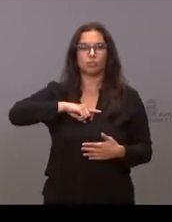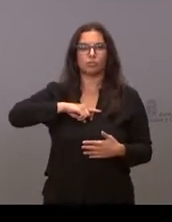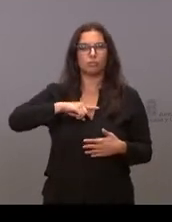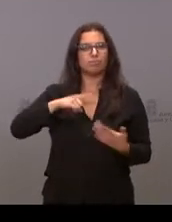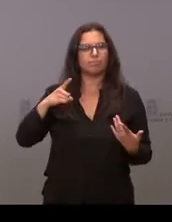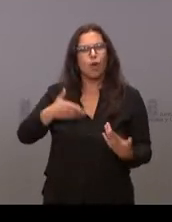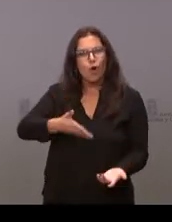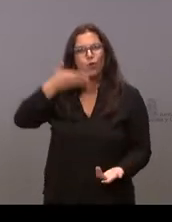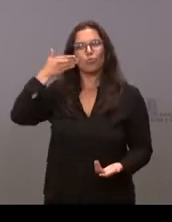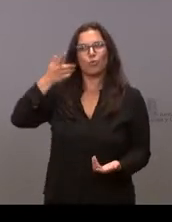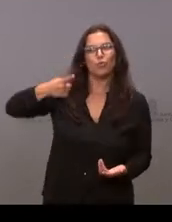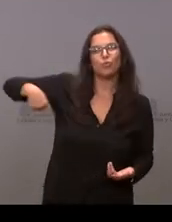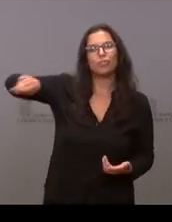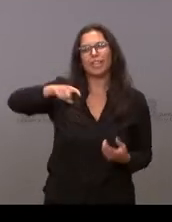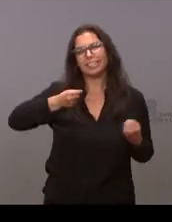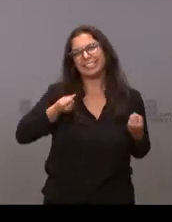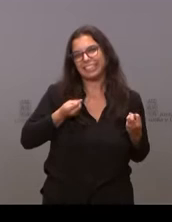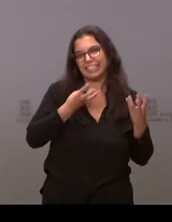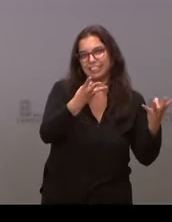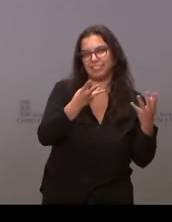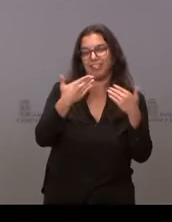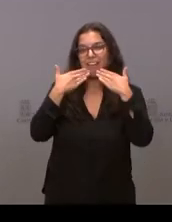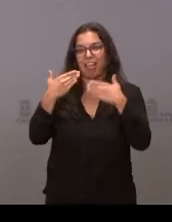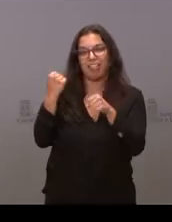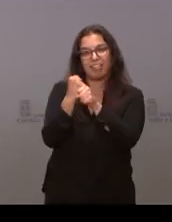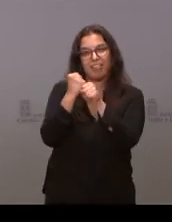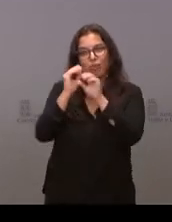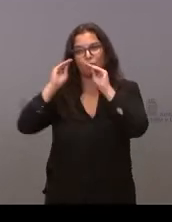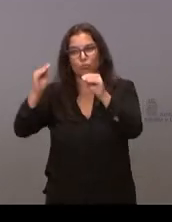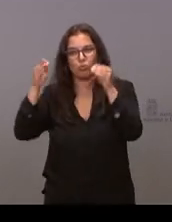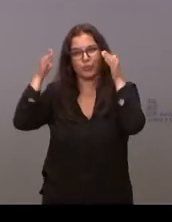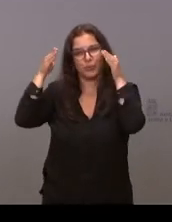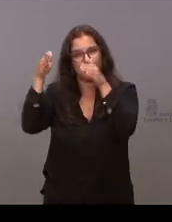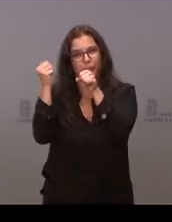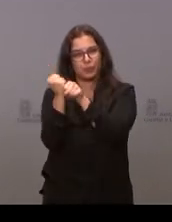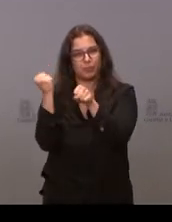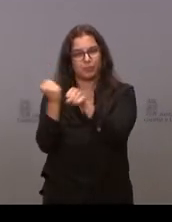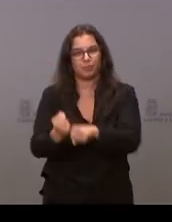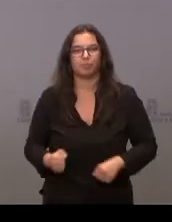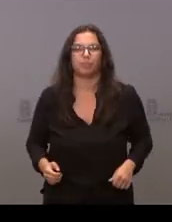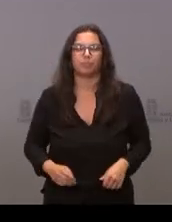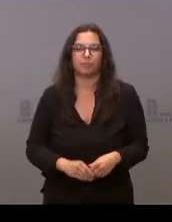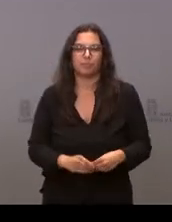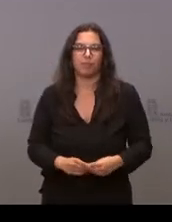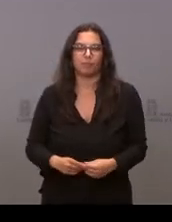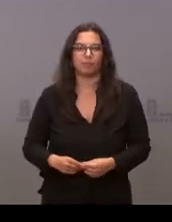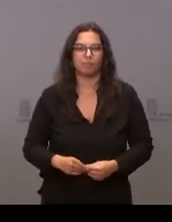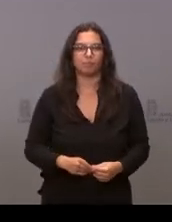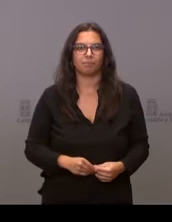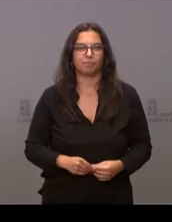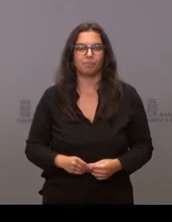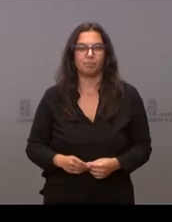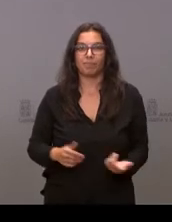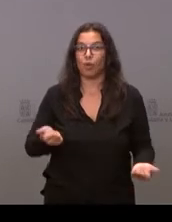estamos orgullosos de su trabajo y de su dedicación. No podemos dejar pasar